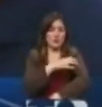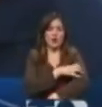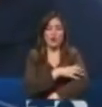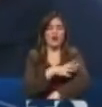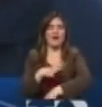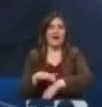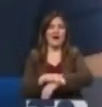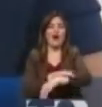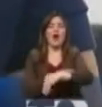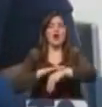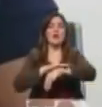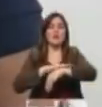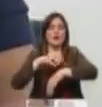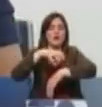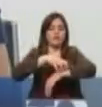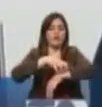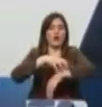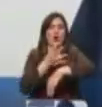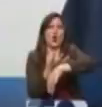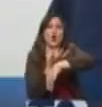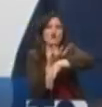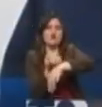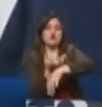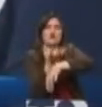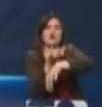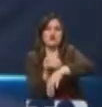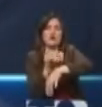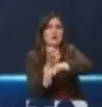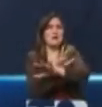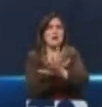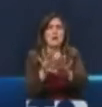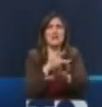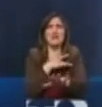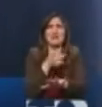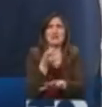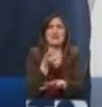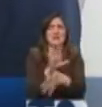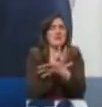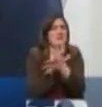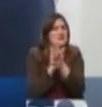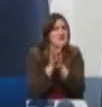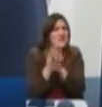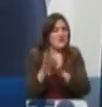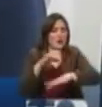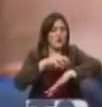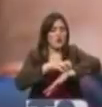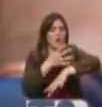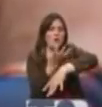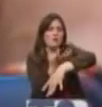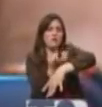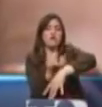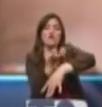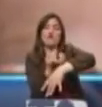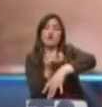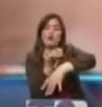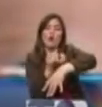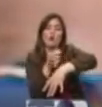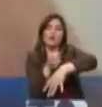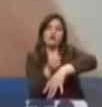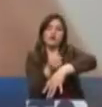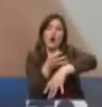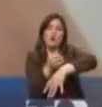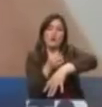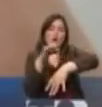que causan las inyecciones. El cavitador se coloca en el brazo del paciente. Las pulsaciones ultrasónicas abren los poros de la piel y el